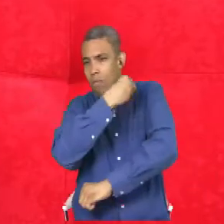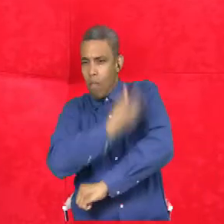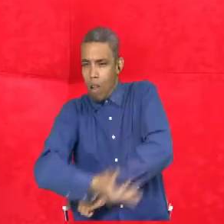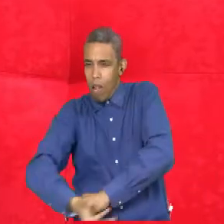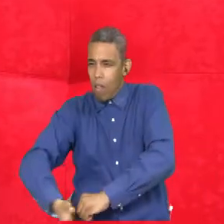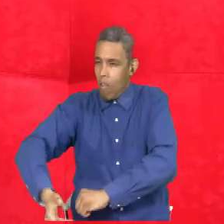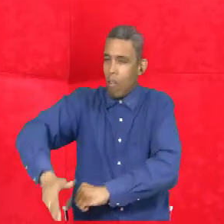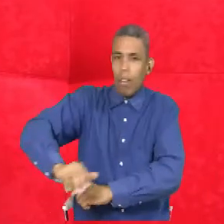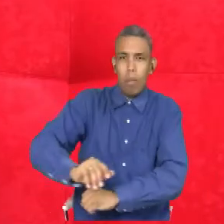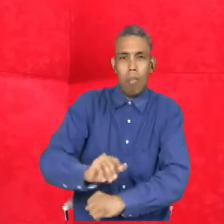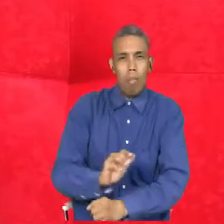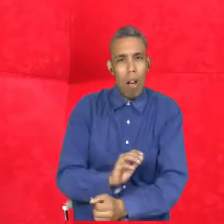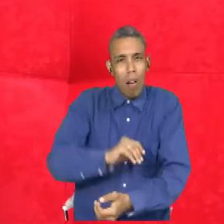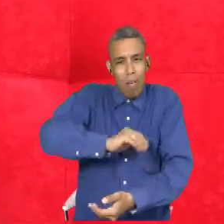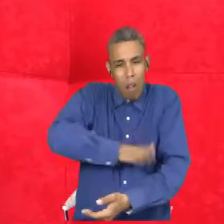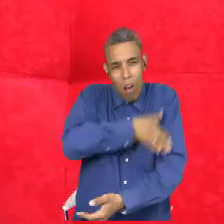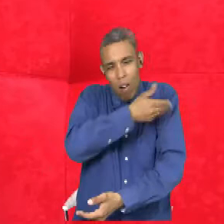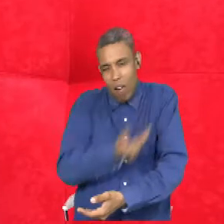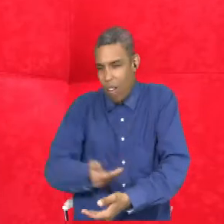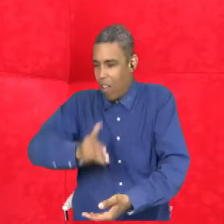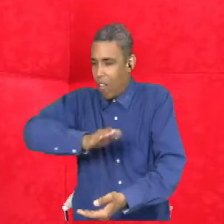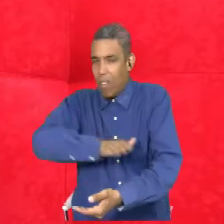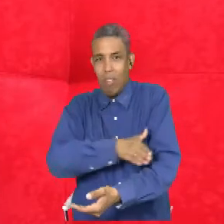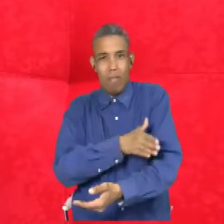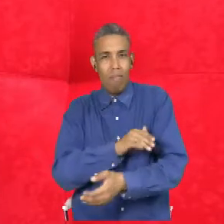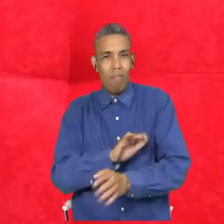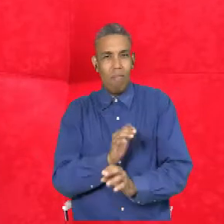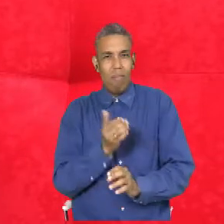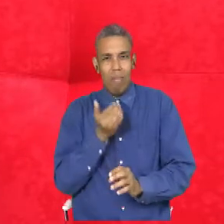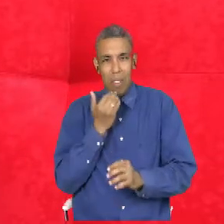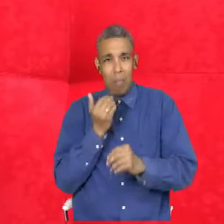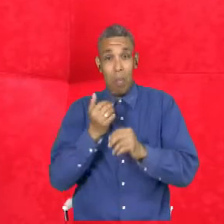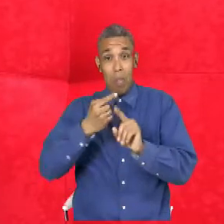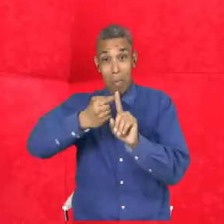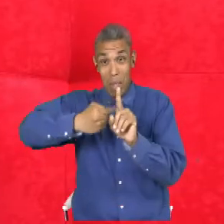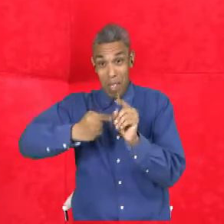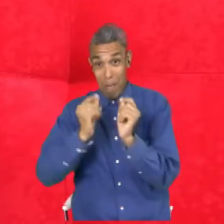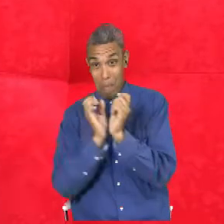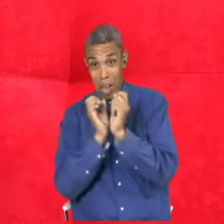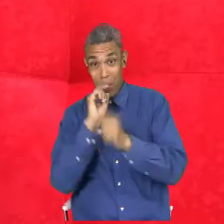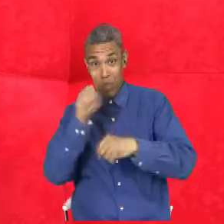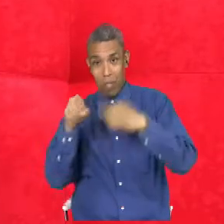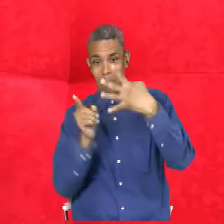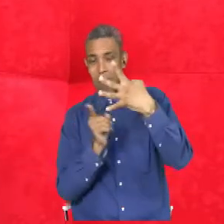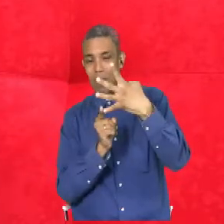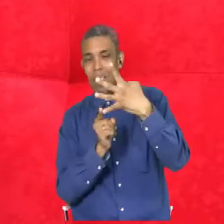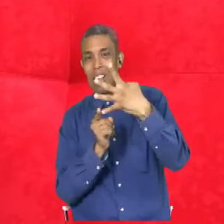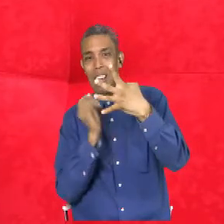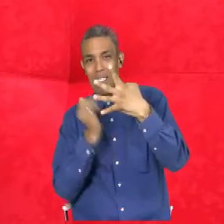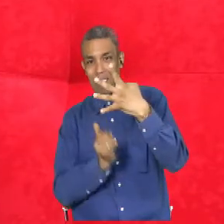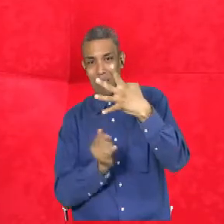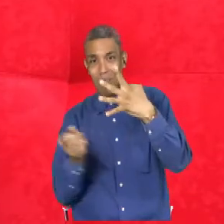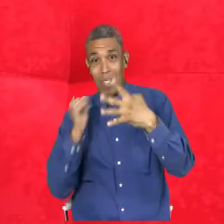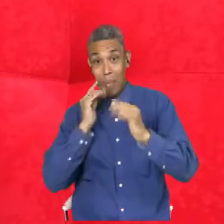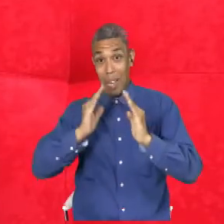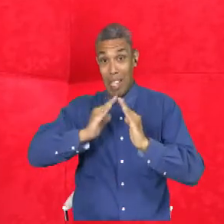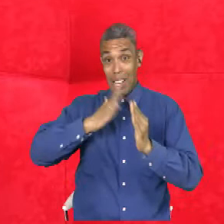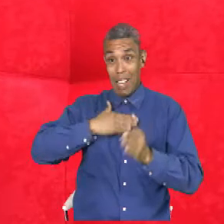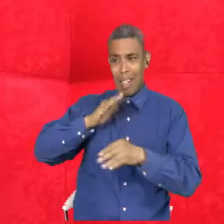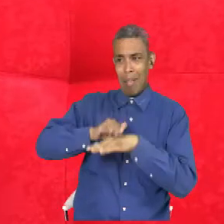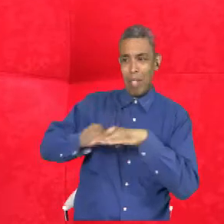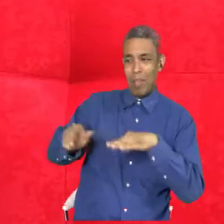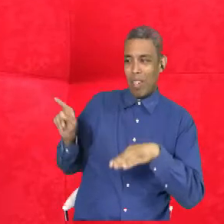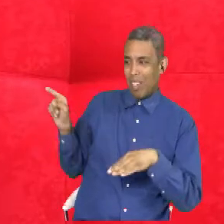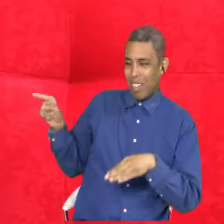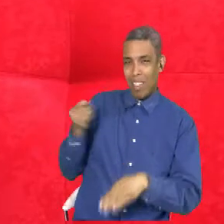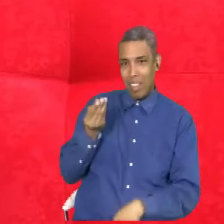más dinámico. Precisamente el último viernes de mayo tenemos a Kiara invitada a nuestra Casa Cultural, no se la pueden perder.